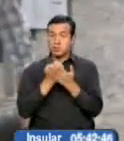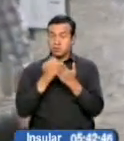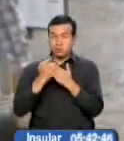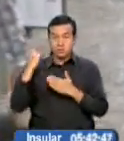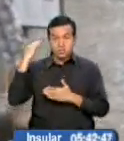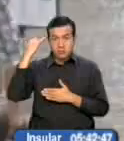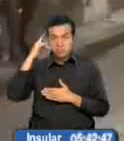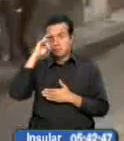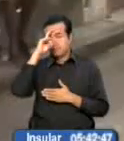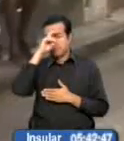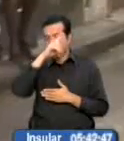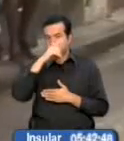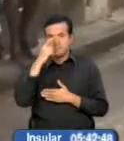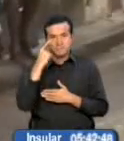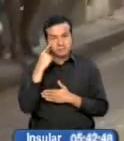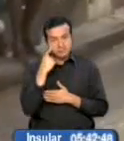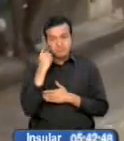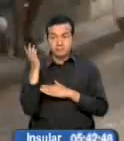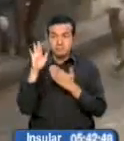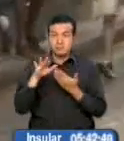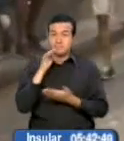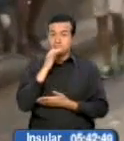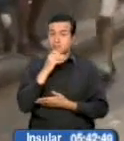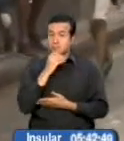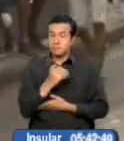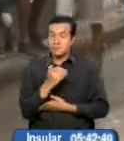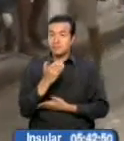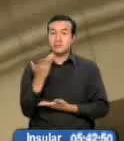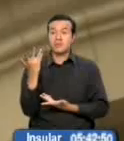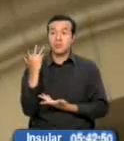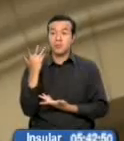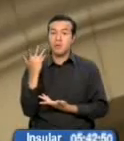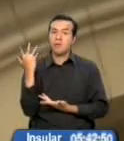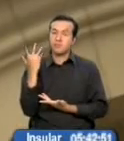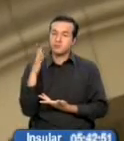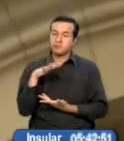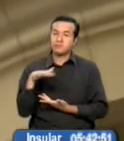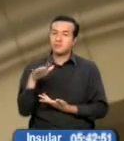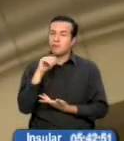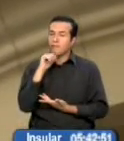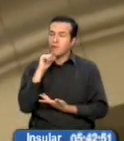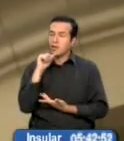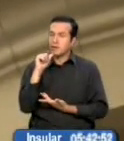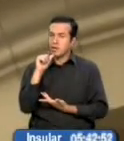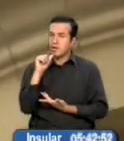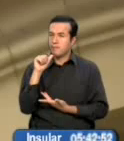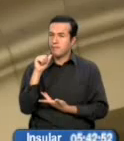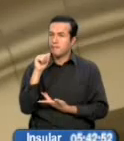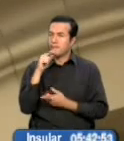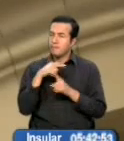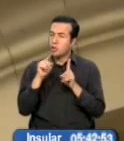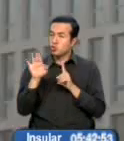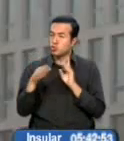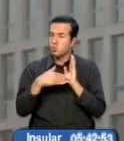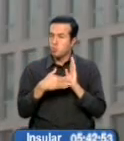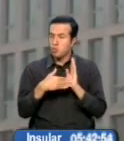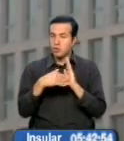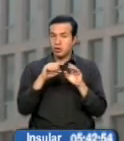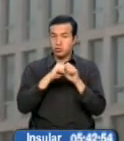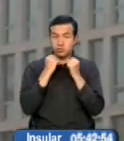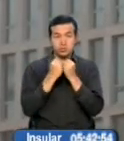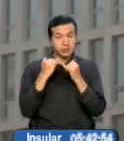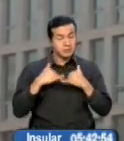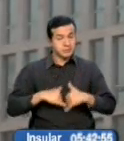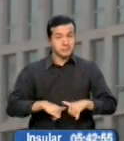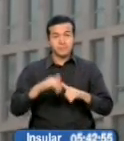difícil de pronosticar. La muerte de Fidel deja un vacío en la isla, pero con un modelo socialista claramente definido. Esto